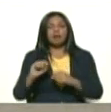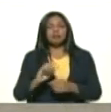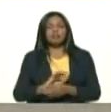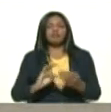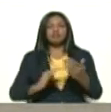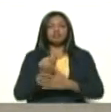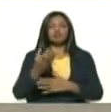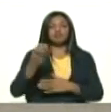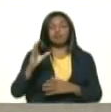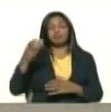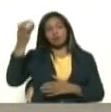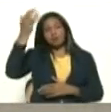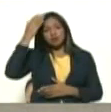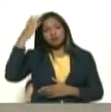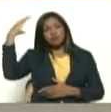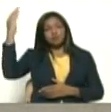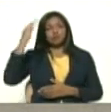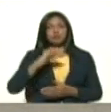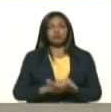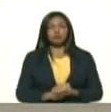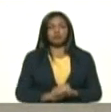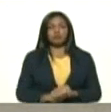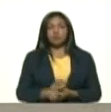del reino, los enemigos del reino.